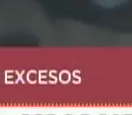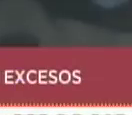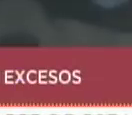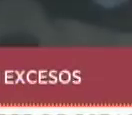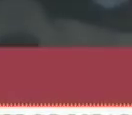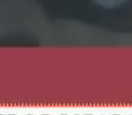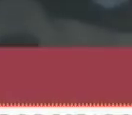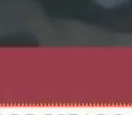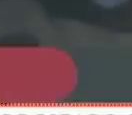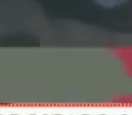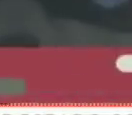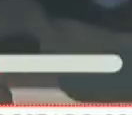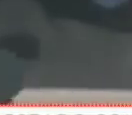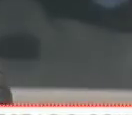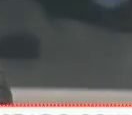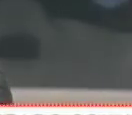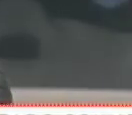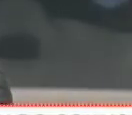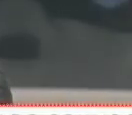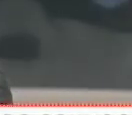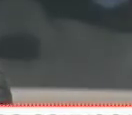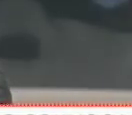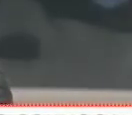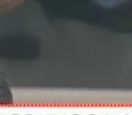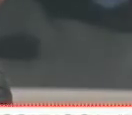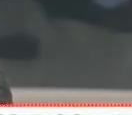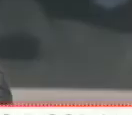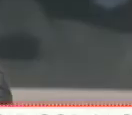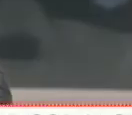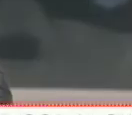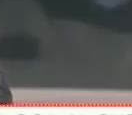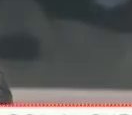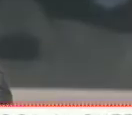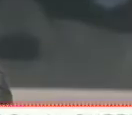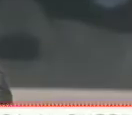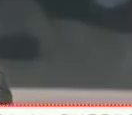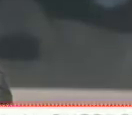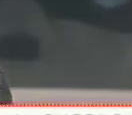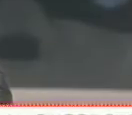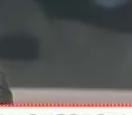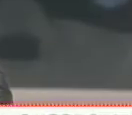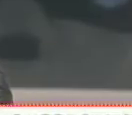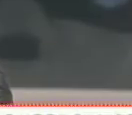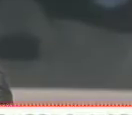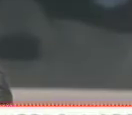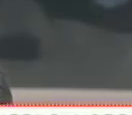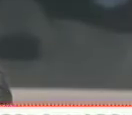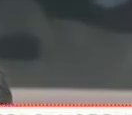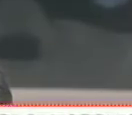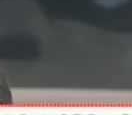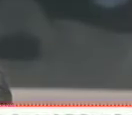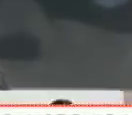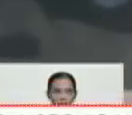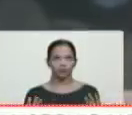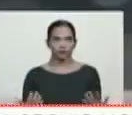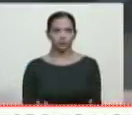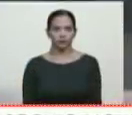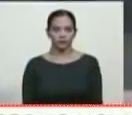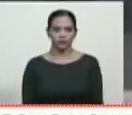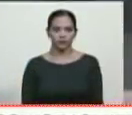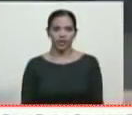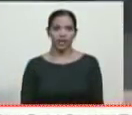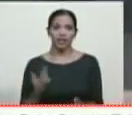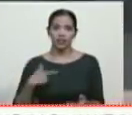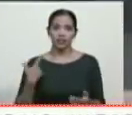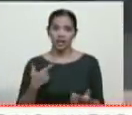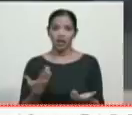tiene su razón de ser, como usted lo ha explicado, tiene sus trasfondos y tiene sus motivos, pero tampoco